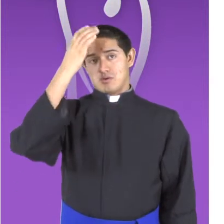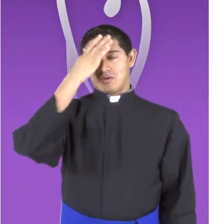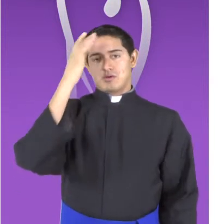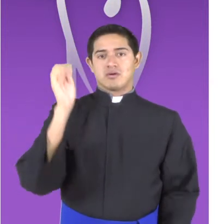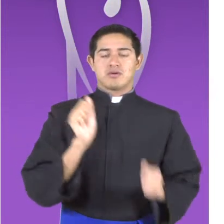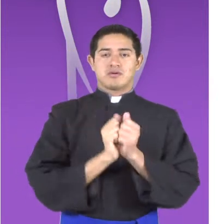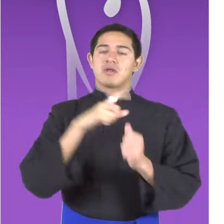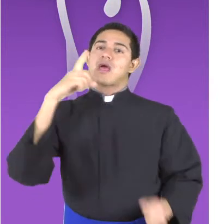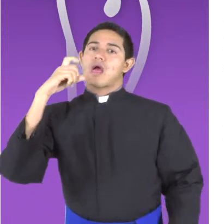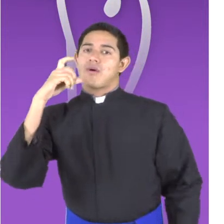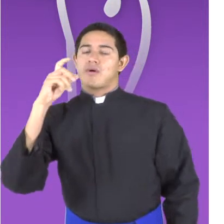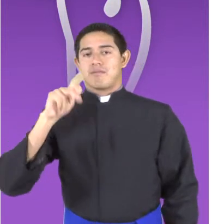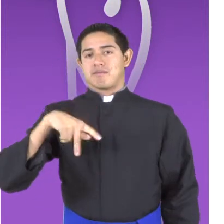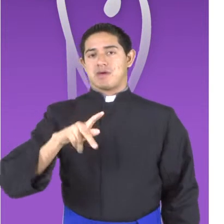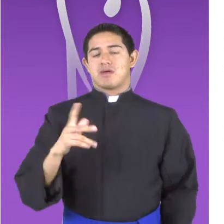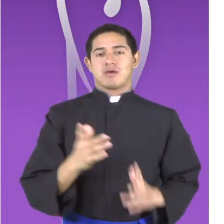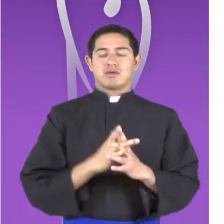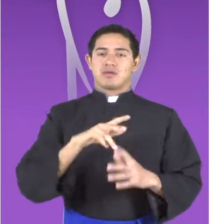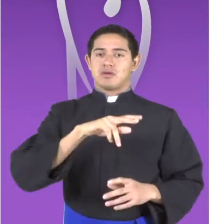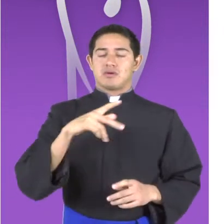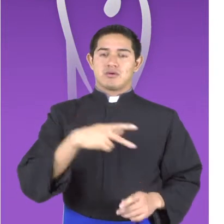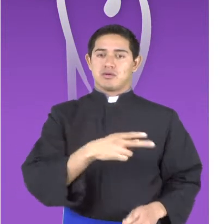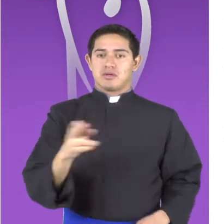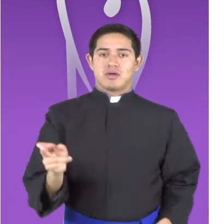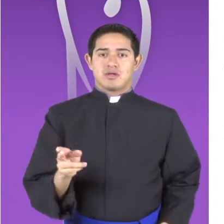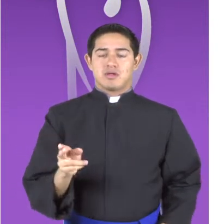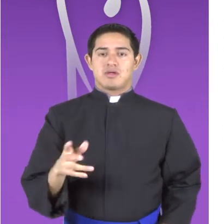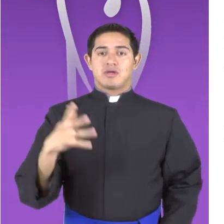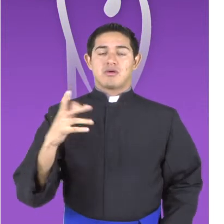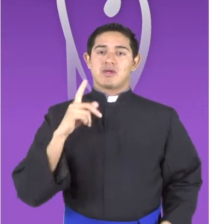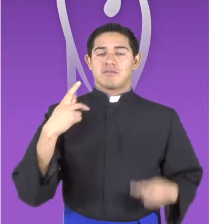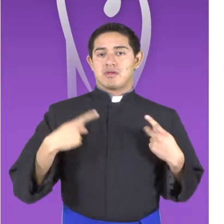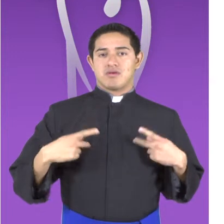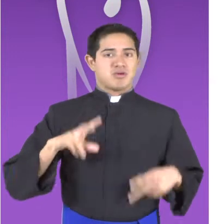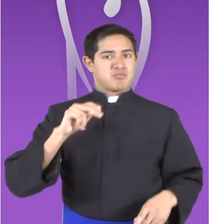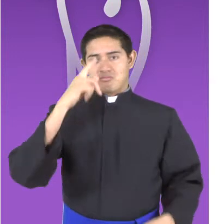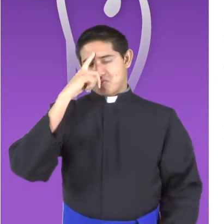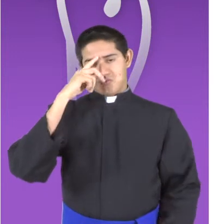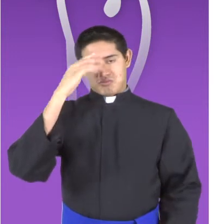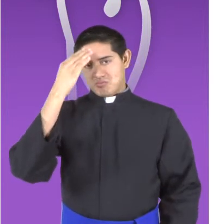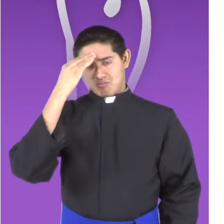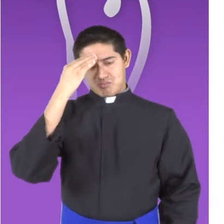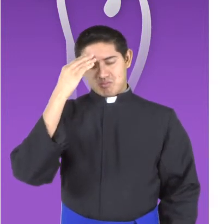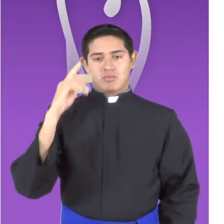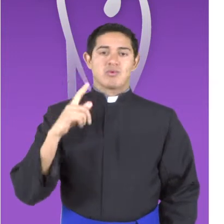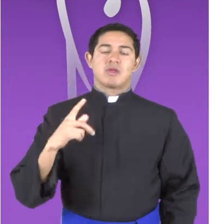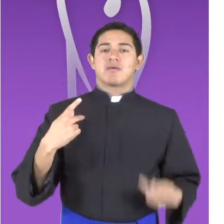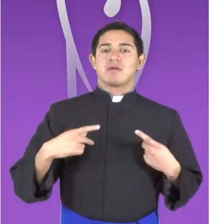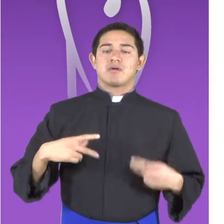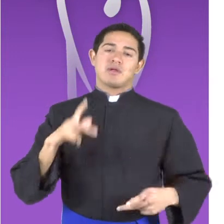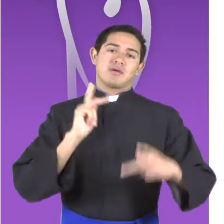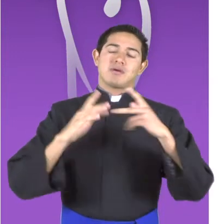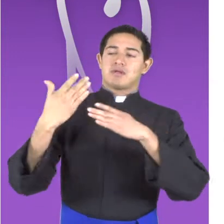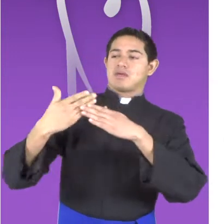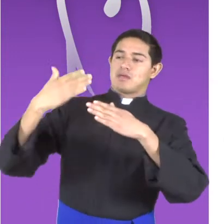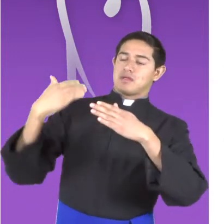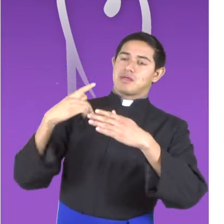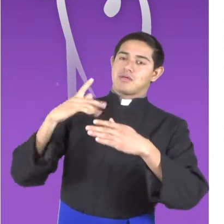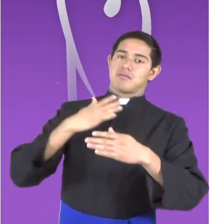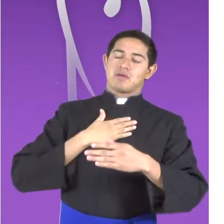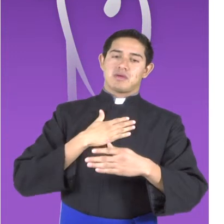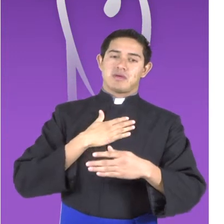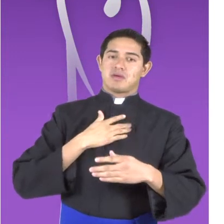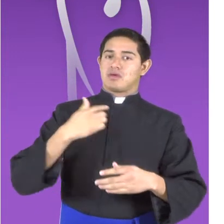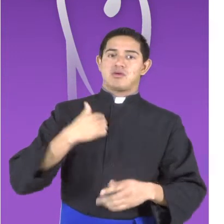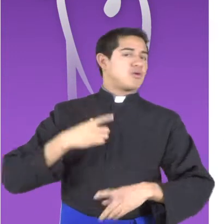agua, pero entre ustedes hay uno al que no conocen, alguien que viene detrás de mí, a quien